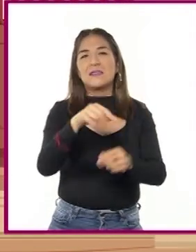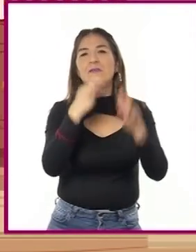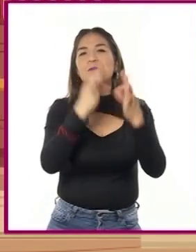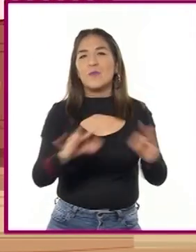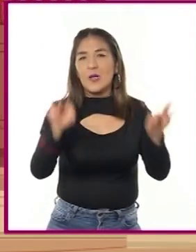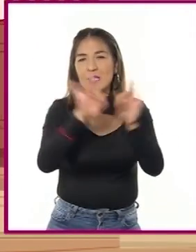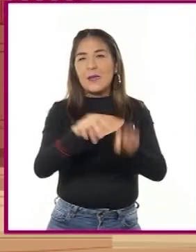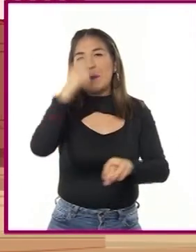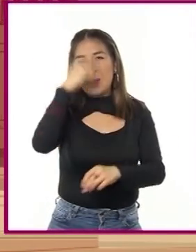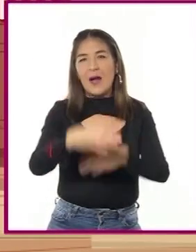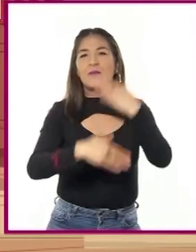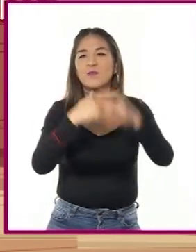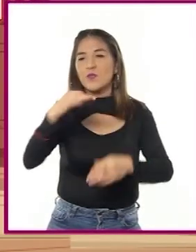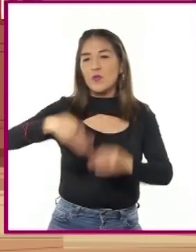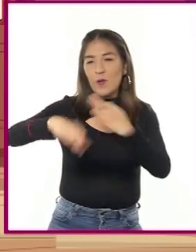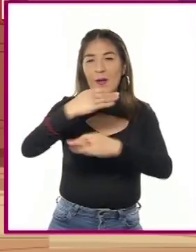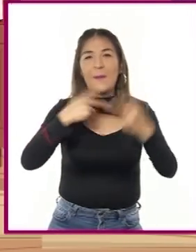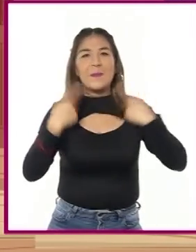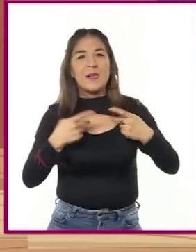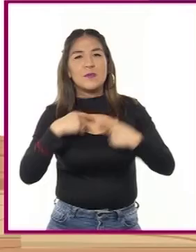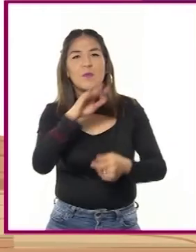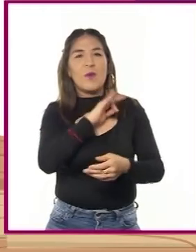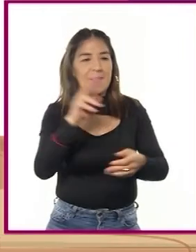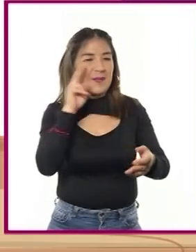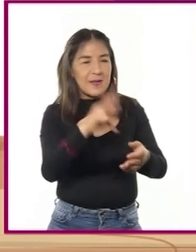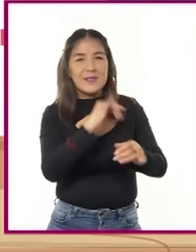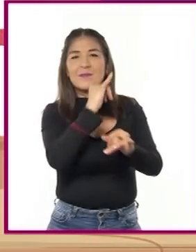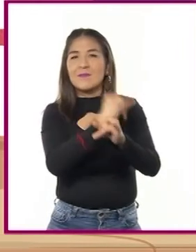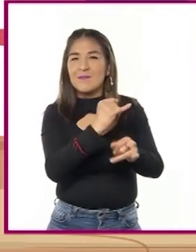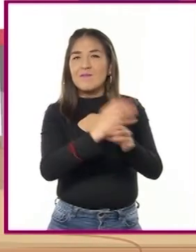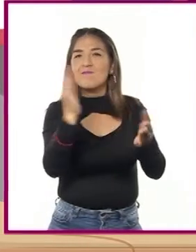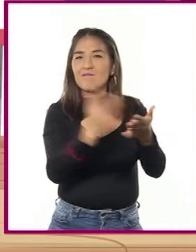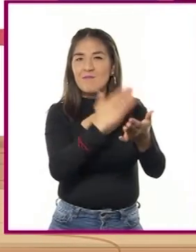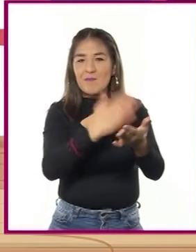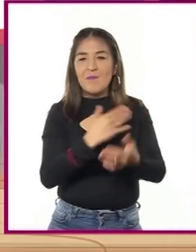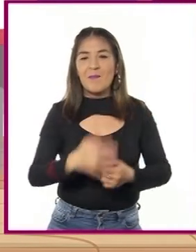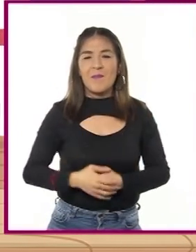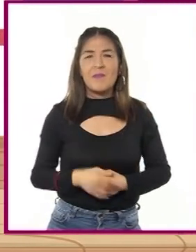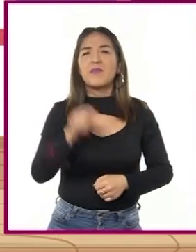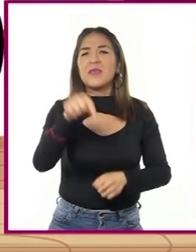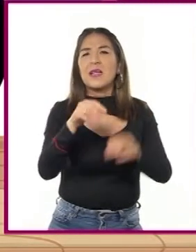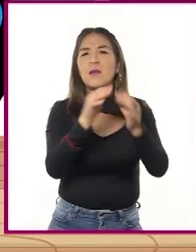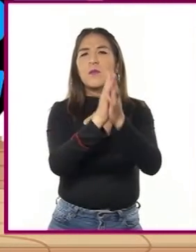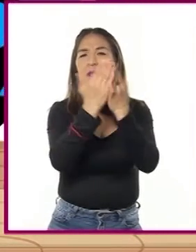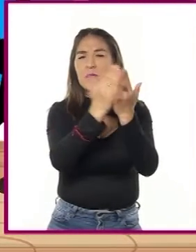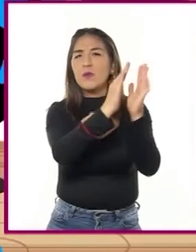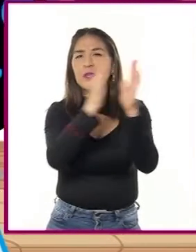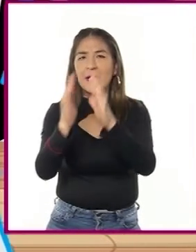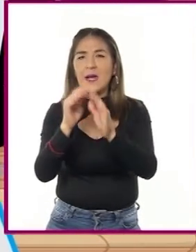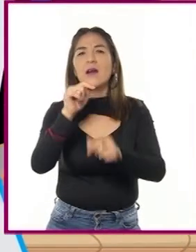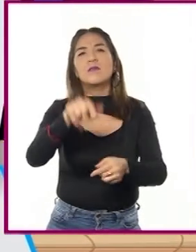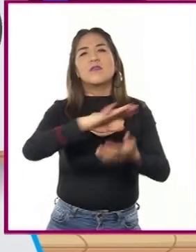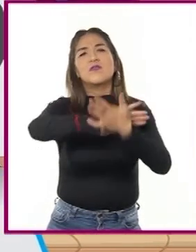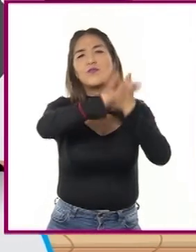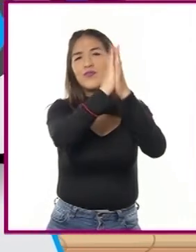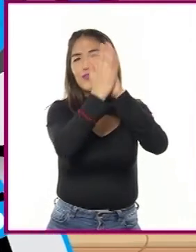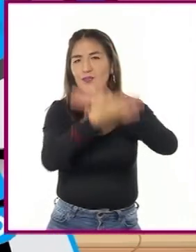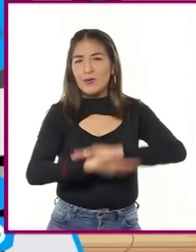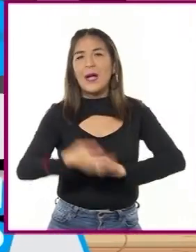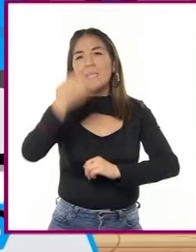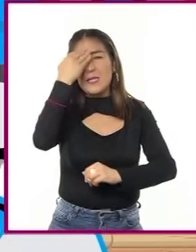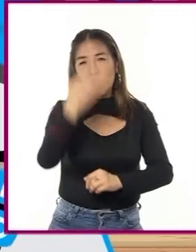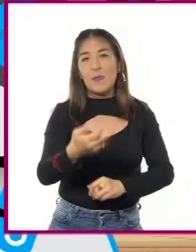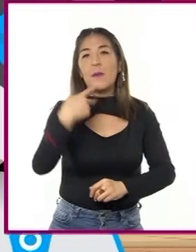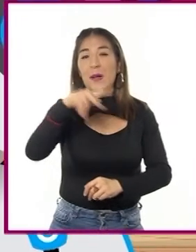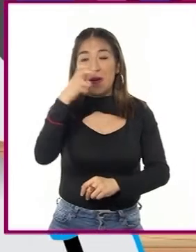de posibilidades que enriquecen aún más a las bibliotecas. Las bibliotecas se han transformado con el paso del tiempo, pero su